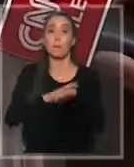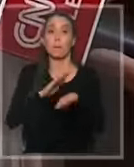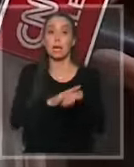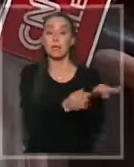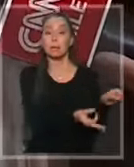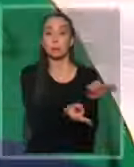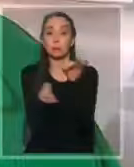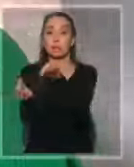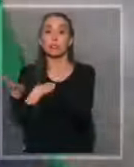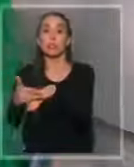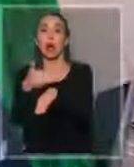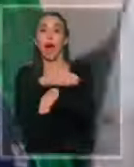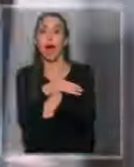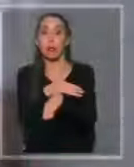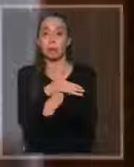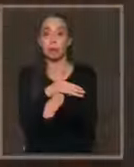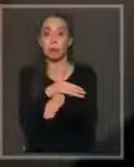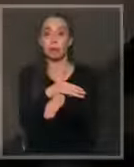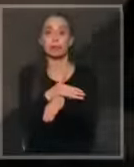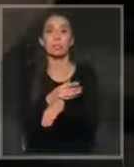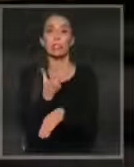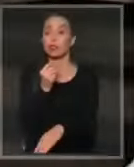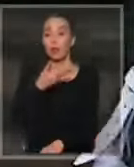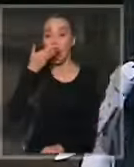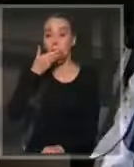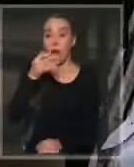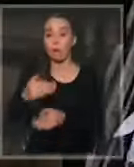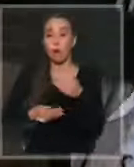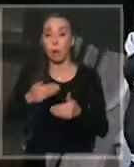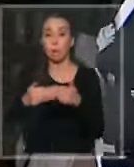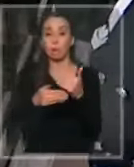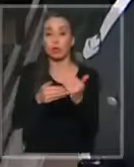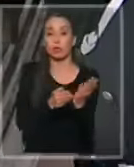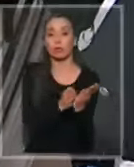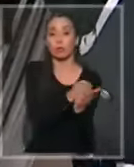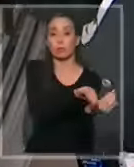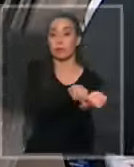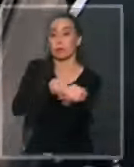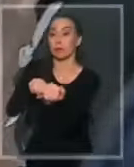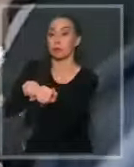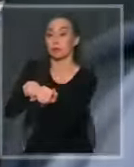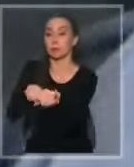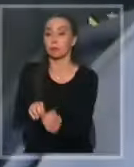otorgado con anterioridad, declinó referirse al proceso que se inicia en su contra.